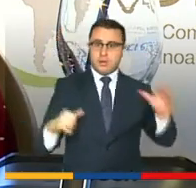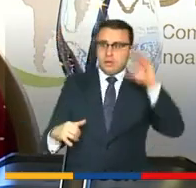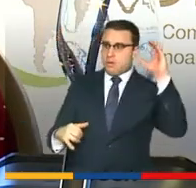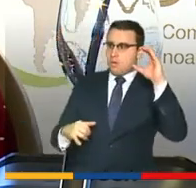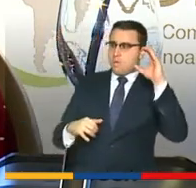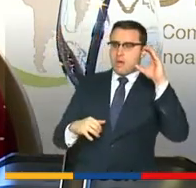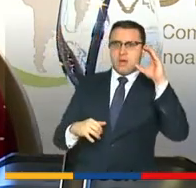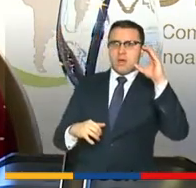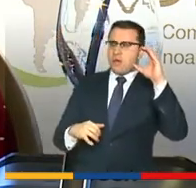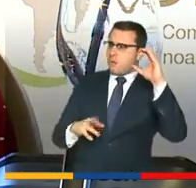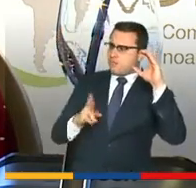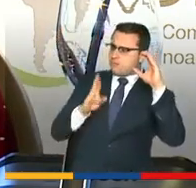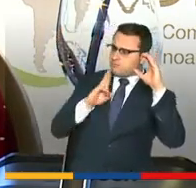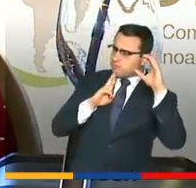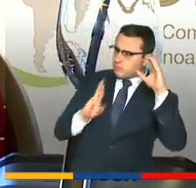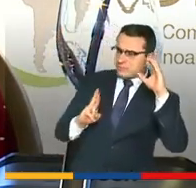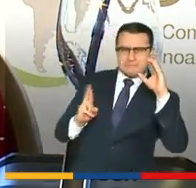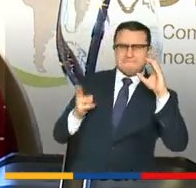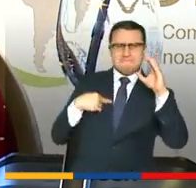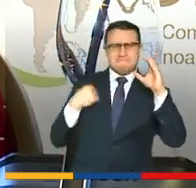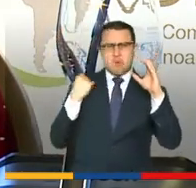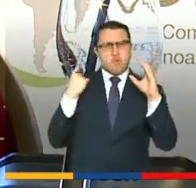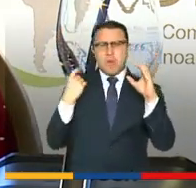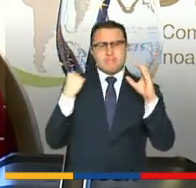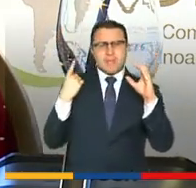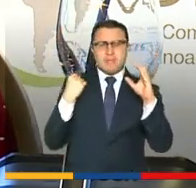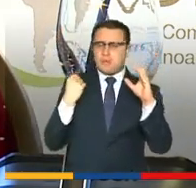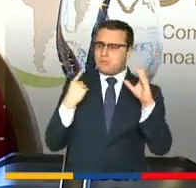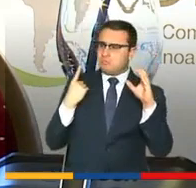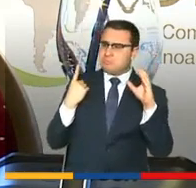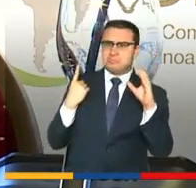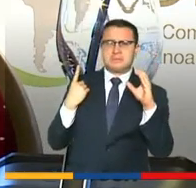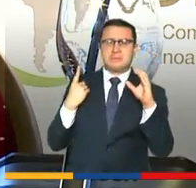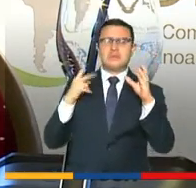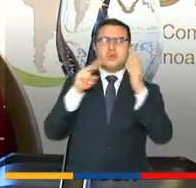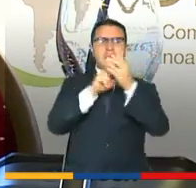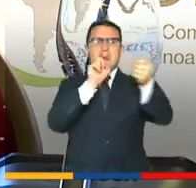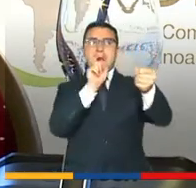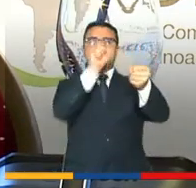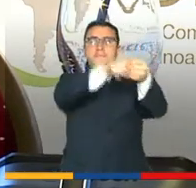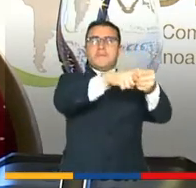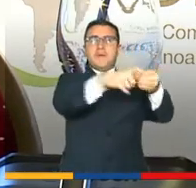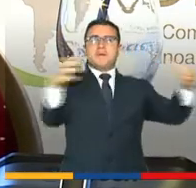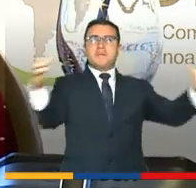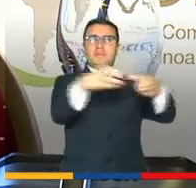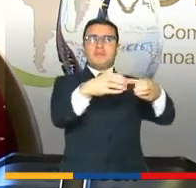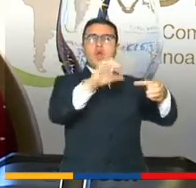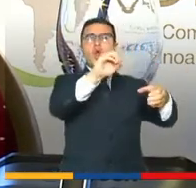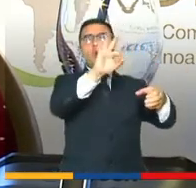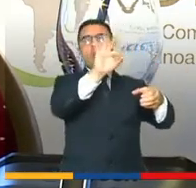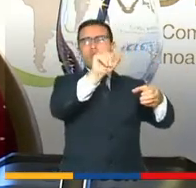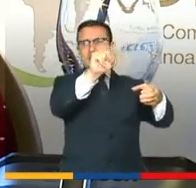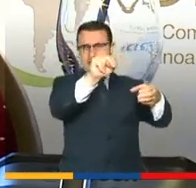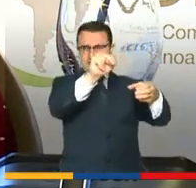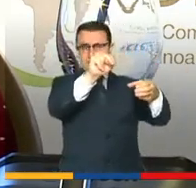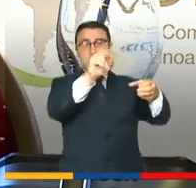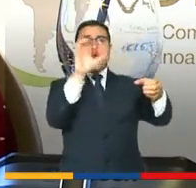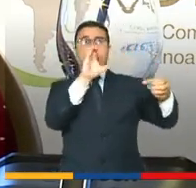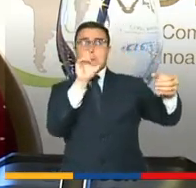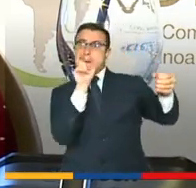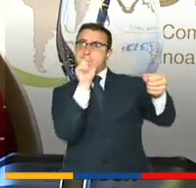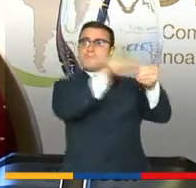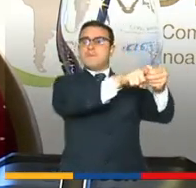sé qué categoría, que no he podido entender, que llaman socio estratégico de la OTAN o algo así.